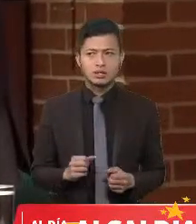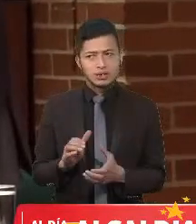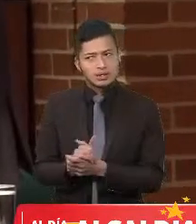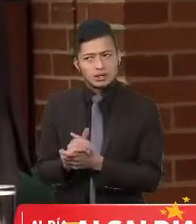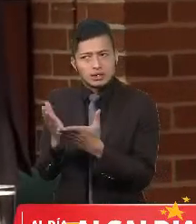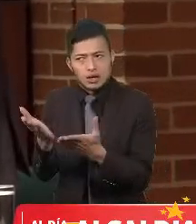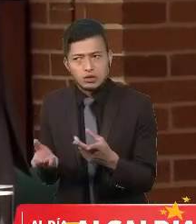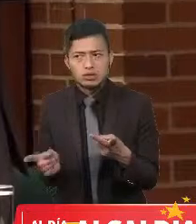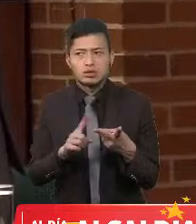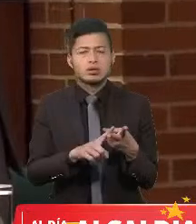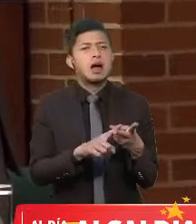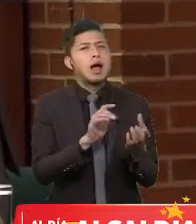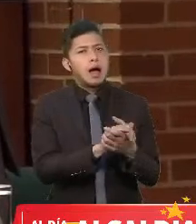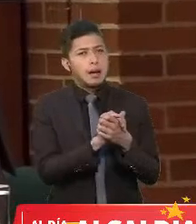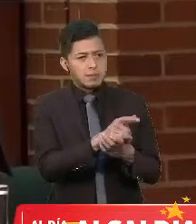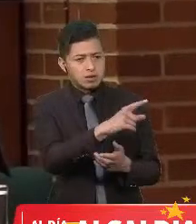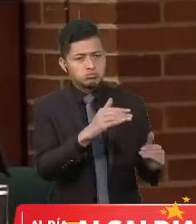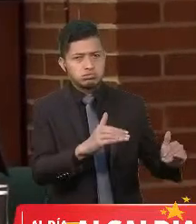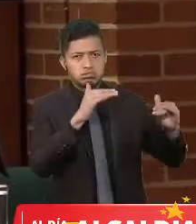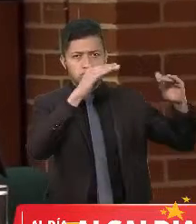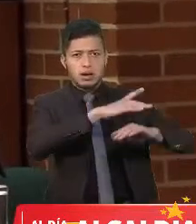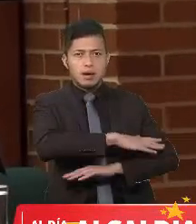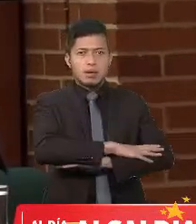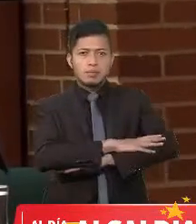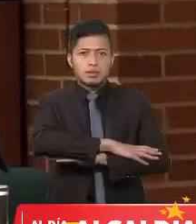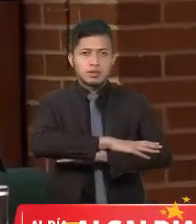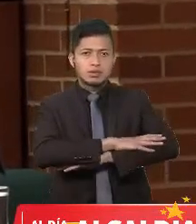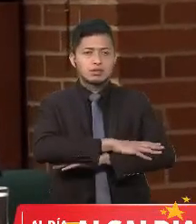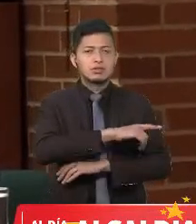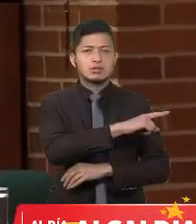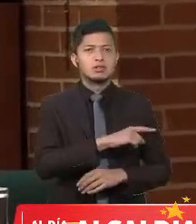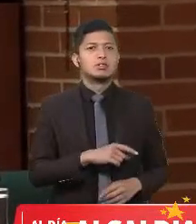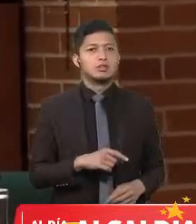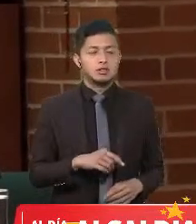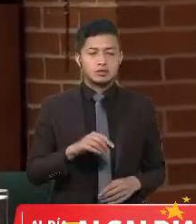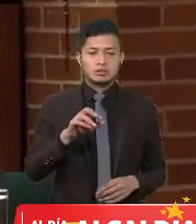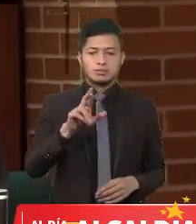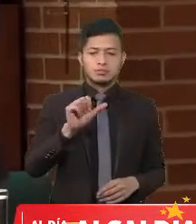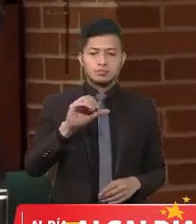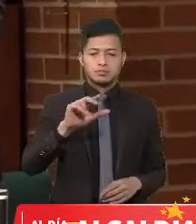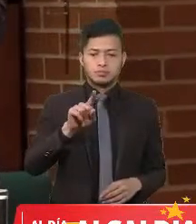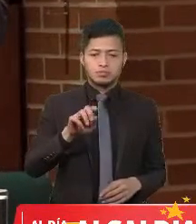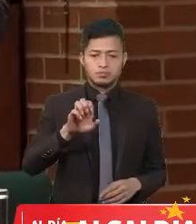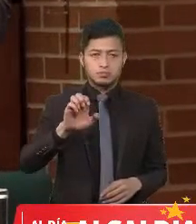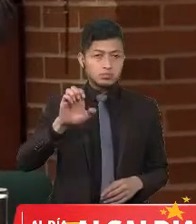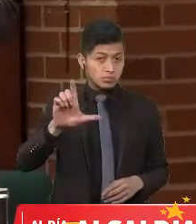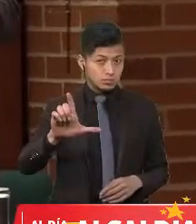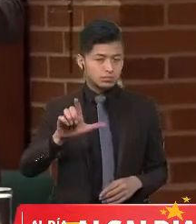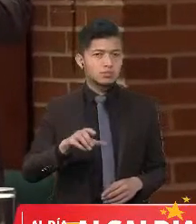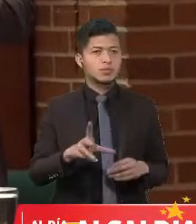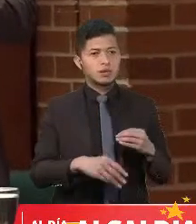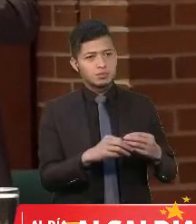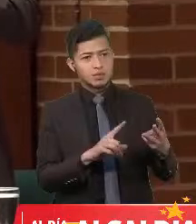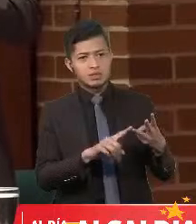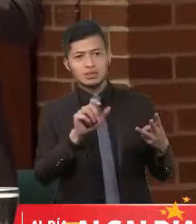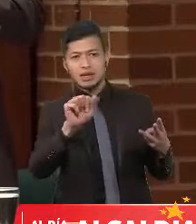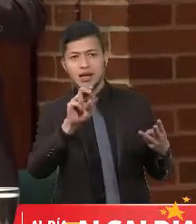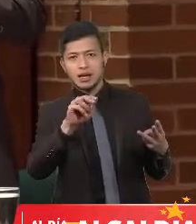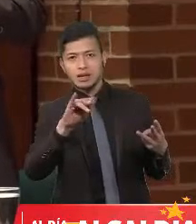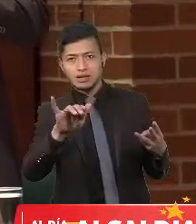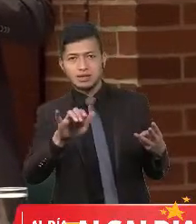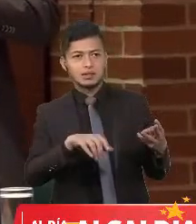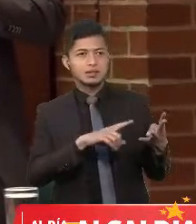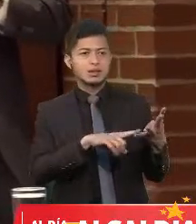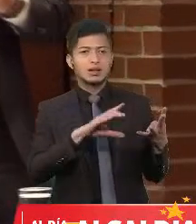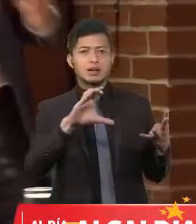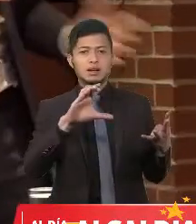a mi buen amigo, su excelencia, el embajador Rashid Alouais, a Ani y a Catherine, ejecutivas